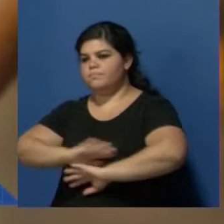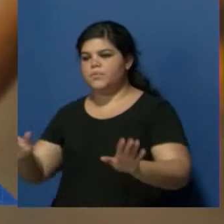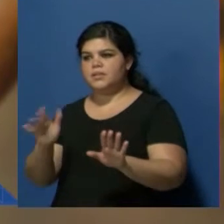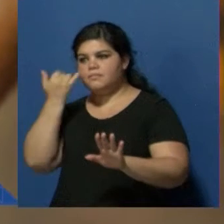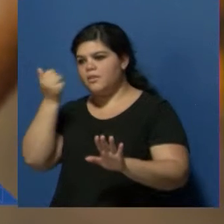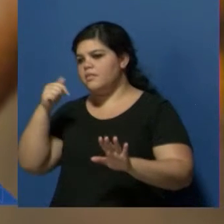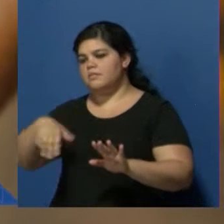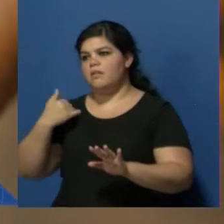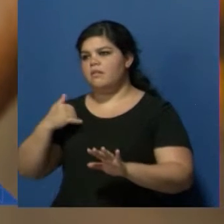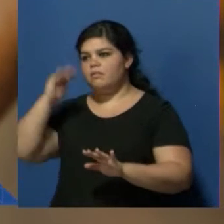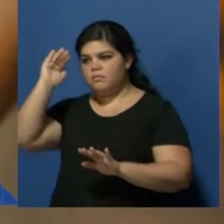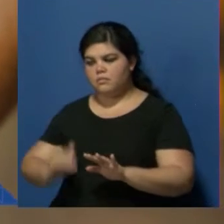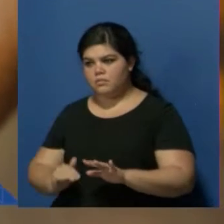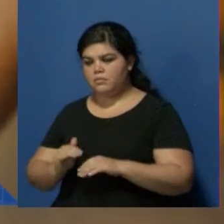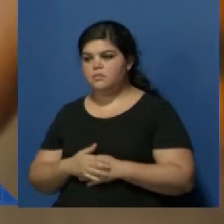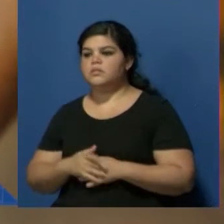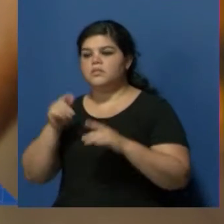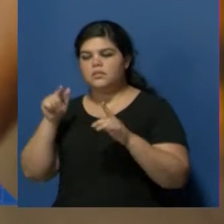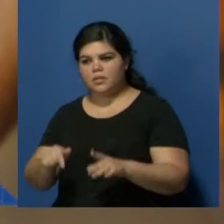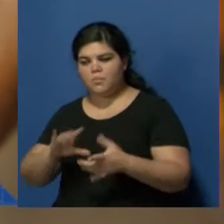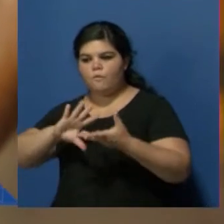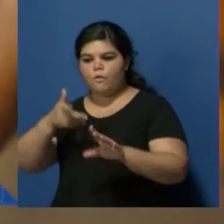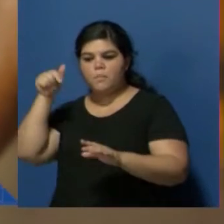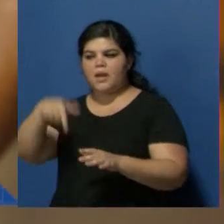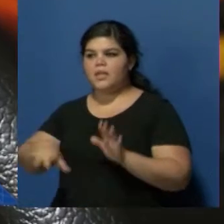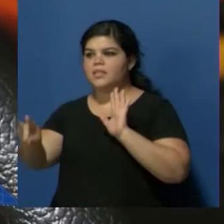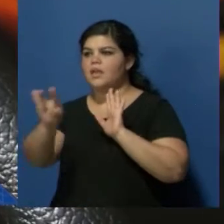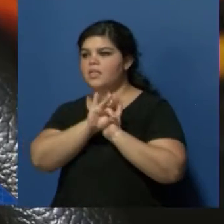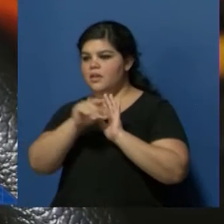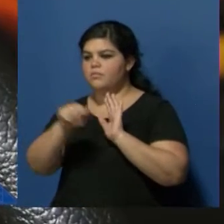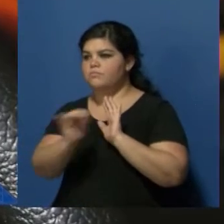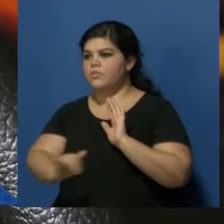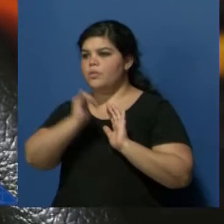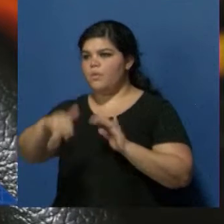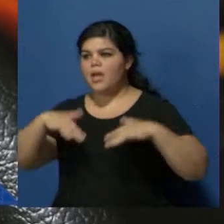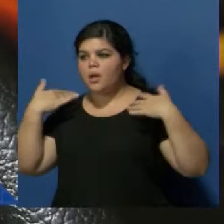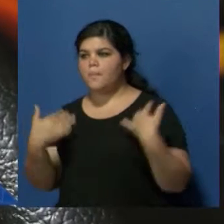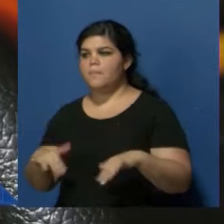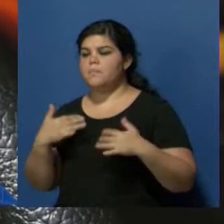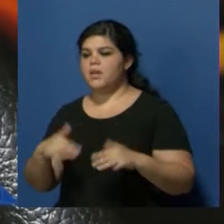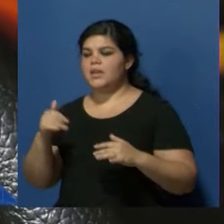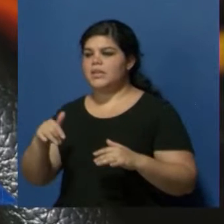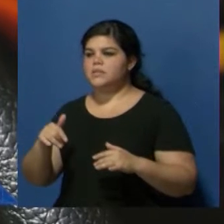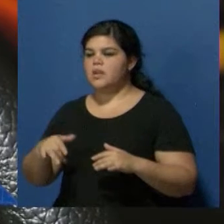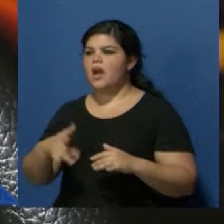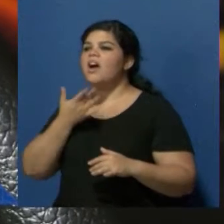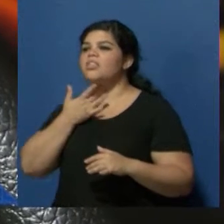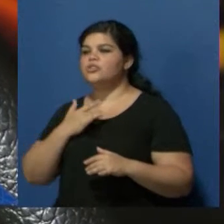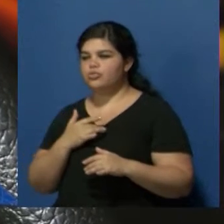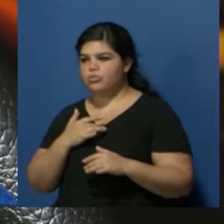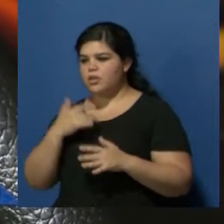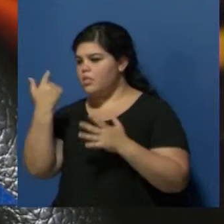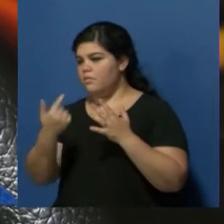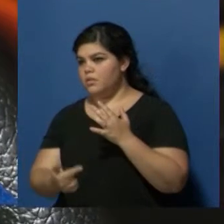de la Argentina, y por eso también toman este tipo de medidas como esta declaración de la emergencia en adicciones, que por supuesto tiene el